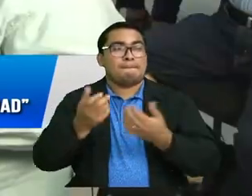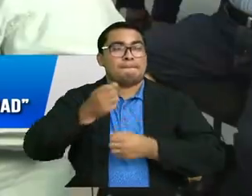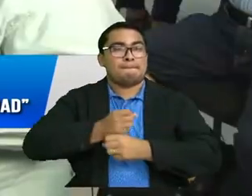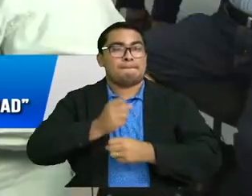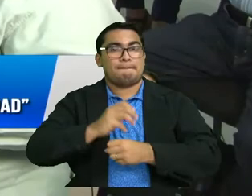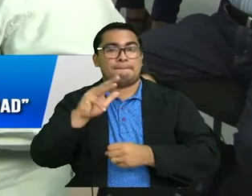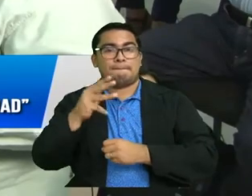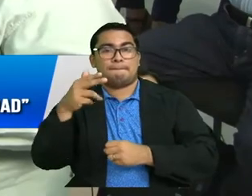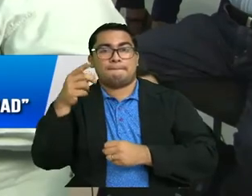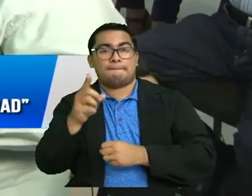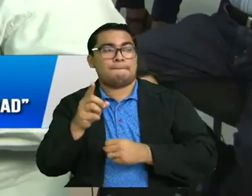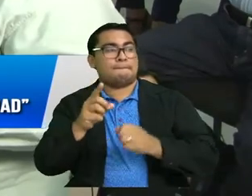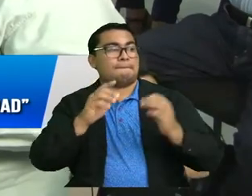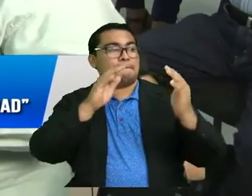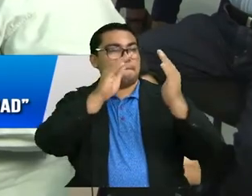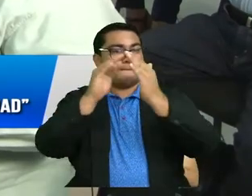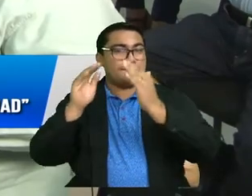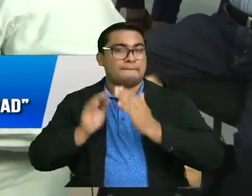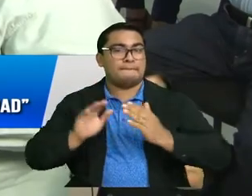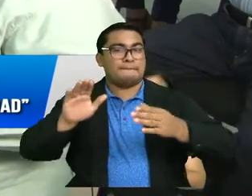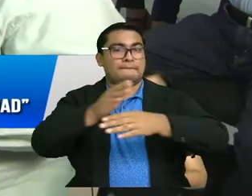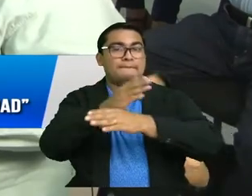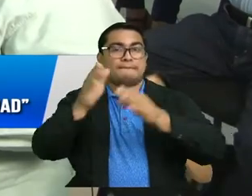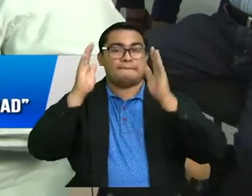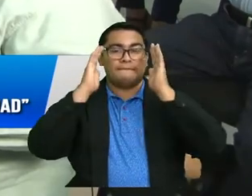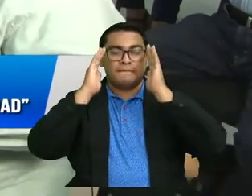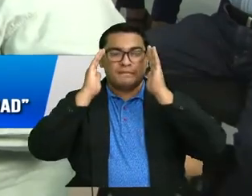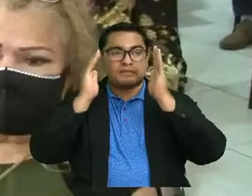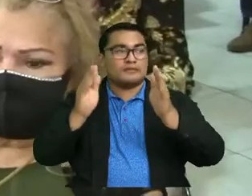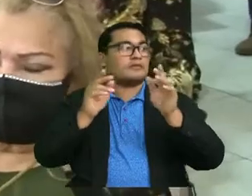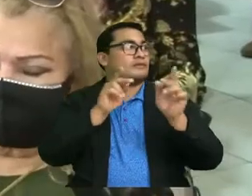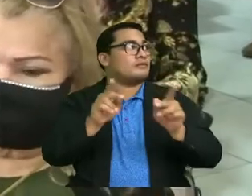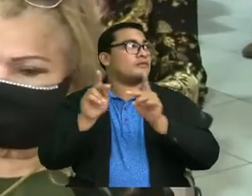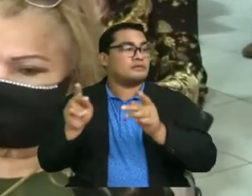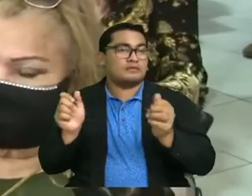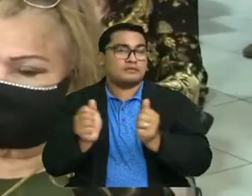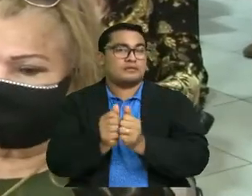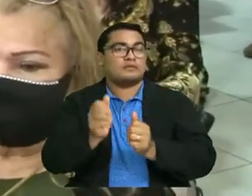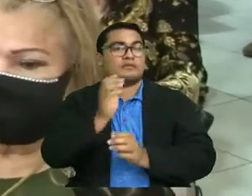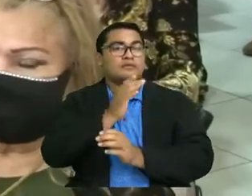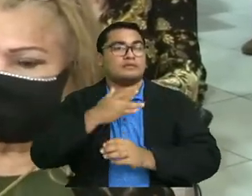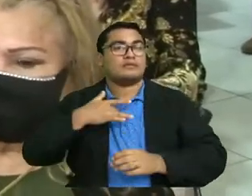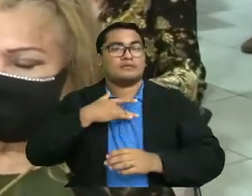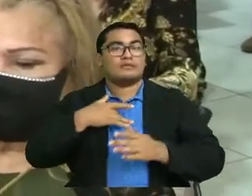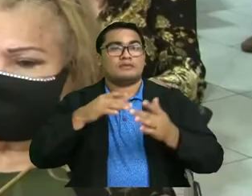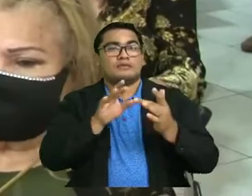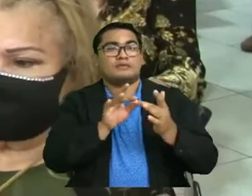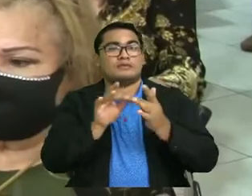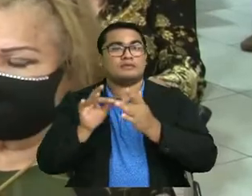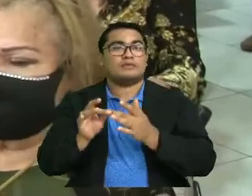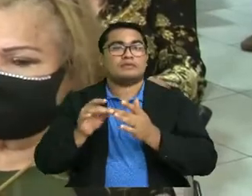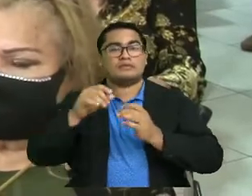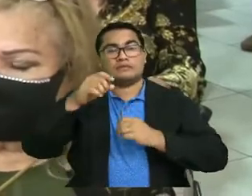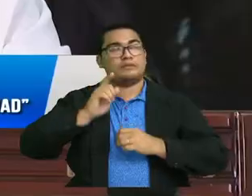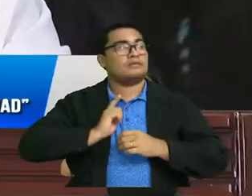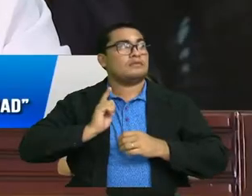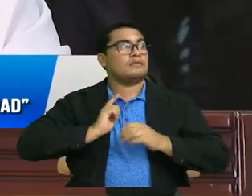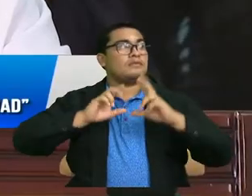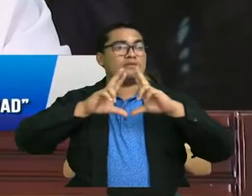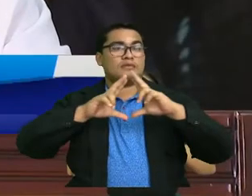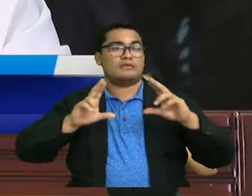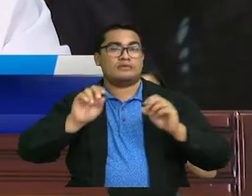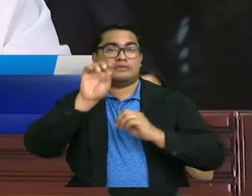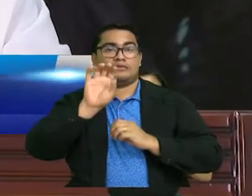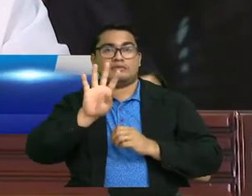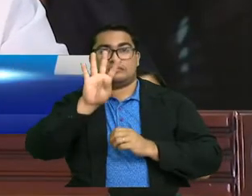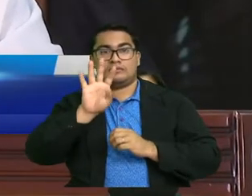casas para la atención de las personas con necesidades especiales que existen en el país y de las cuales 40 serán